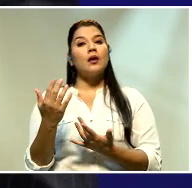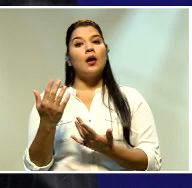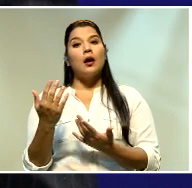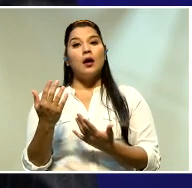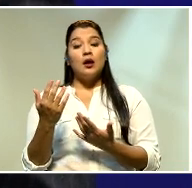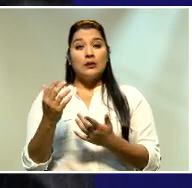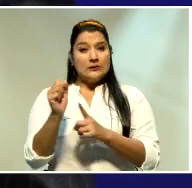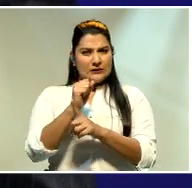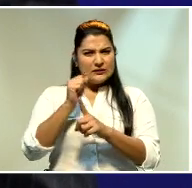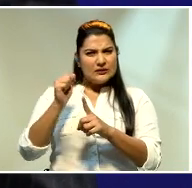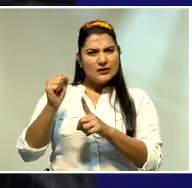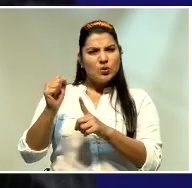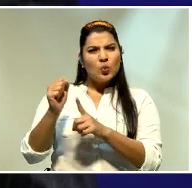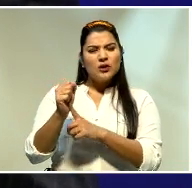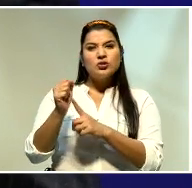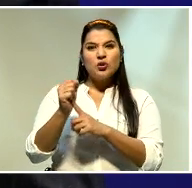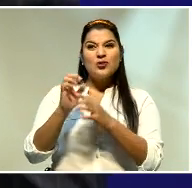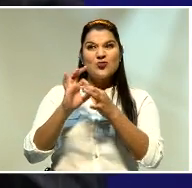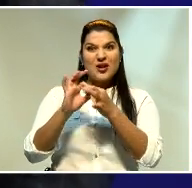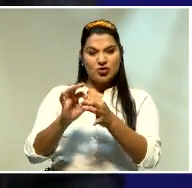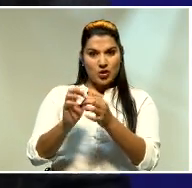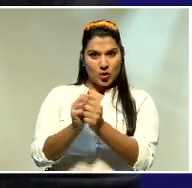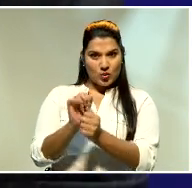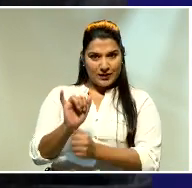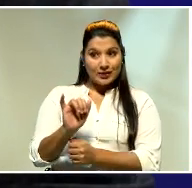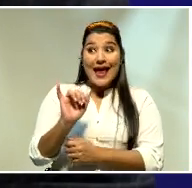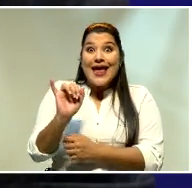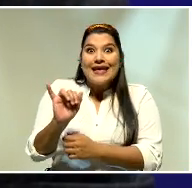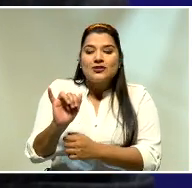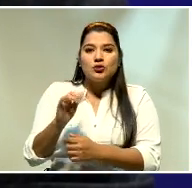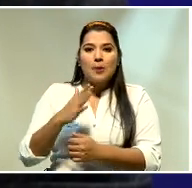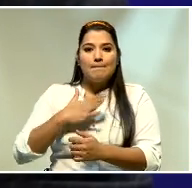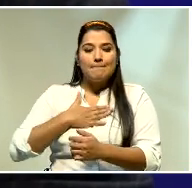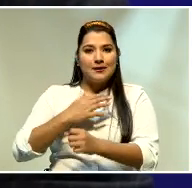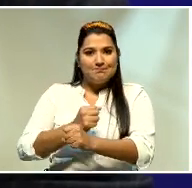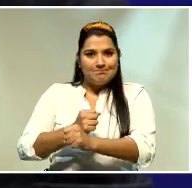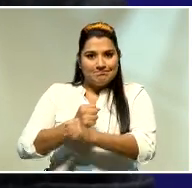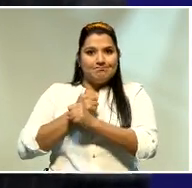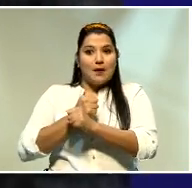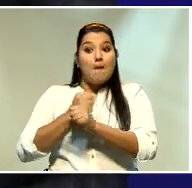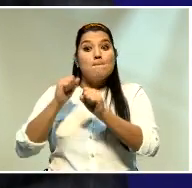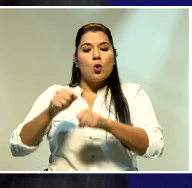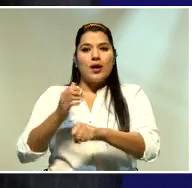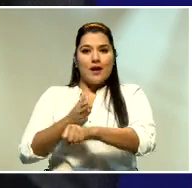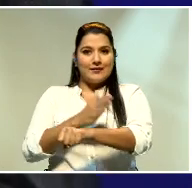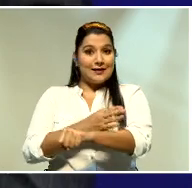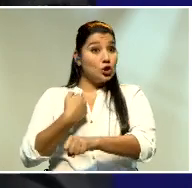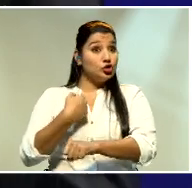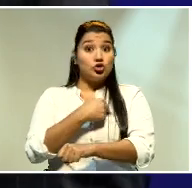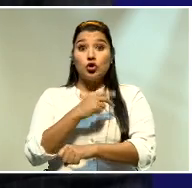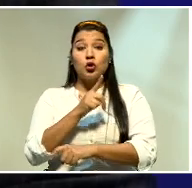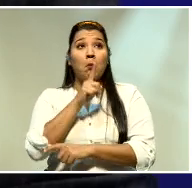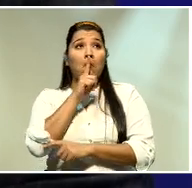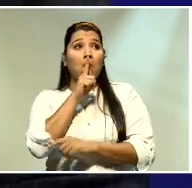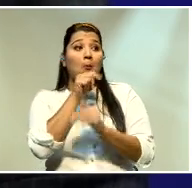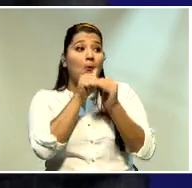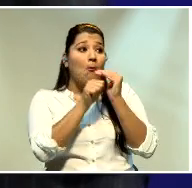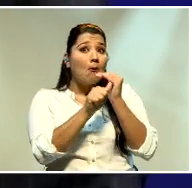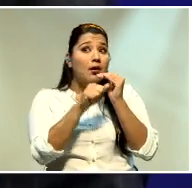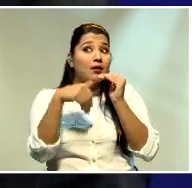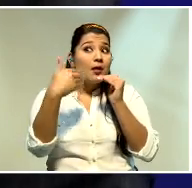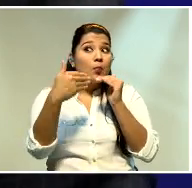que se postulaban en esa situación, que eso era lo que nos garantizaba el poder avanzar. No ocultamos eso y después sorprendimos a la